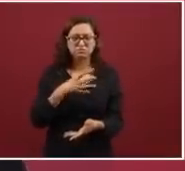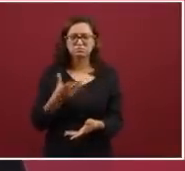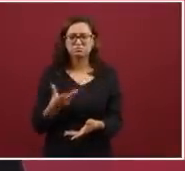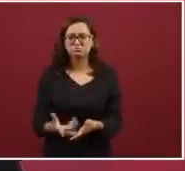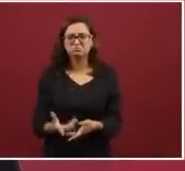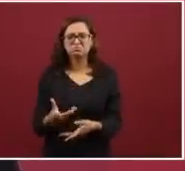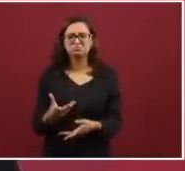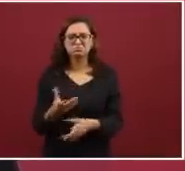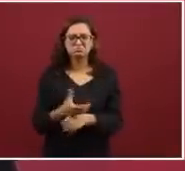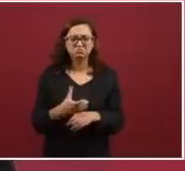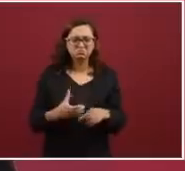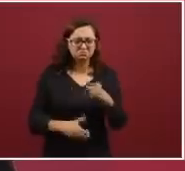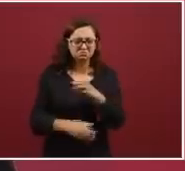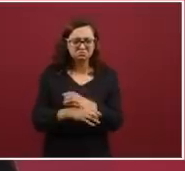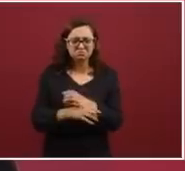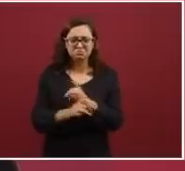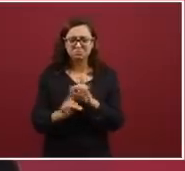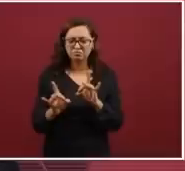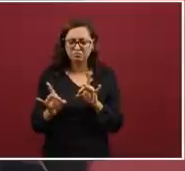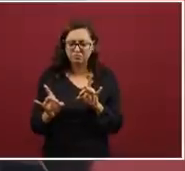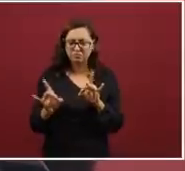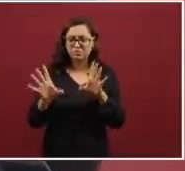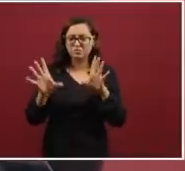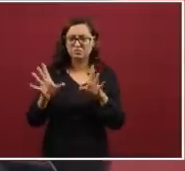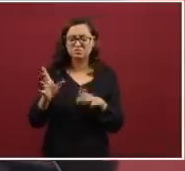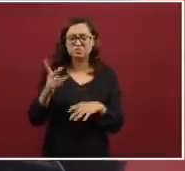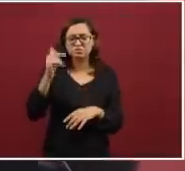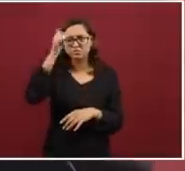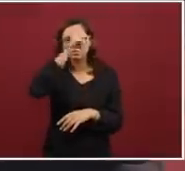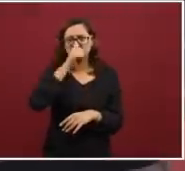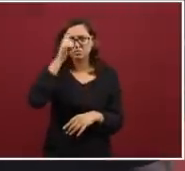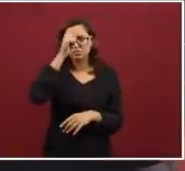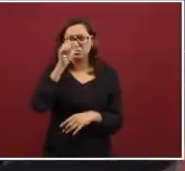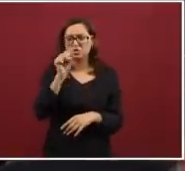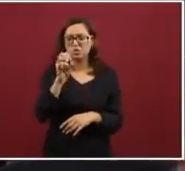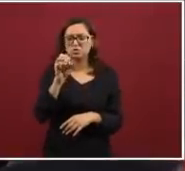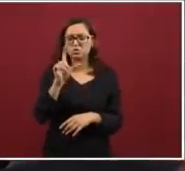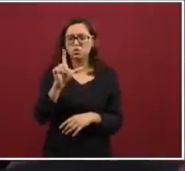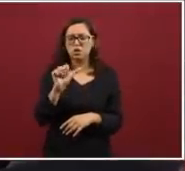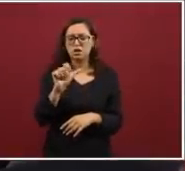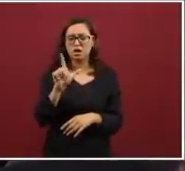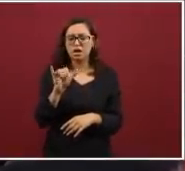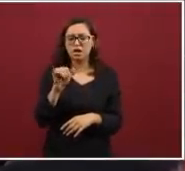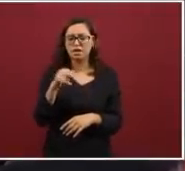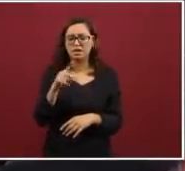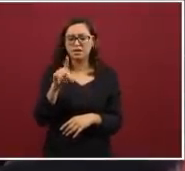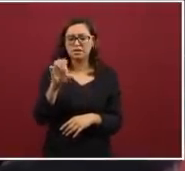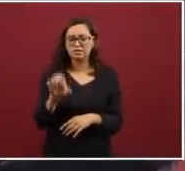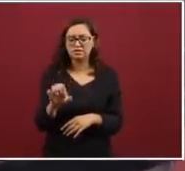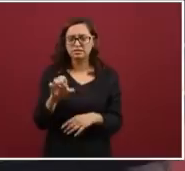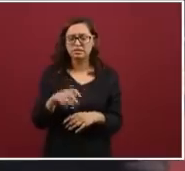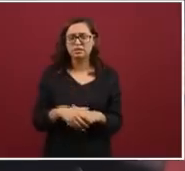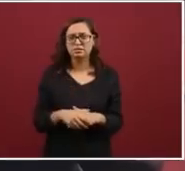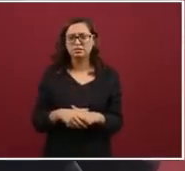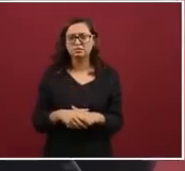una frase del padre Solalinde, hablé de que habían dejado al país convertido,